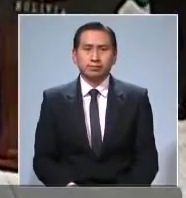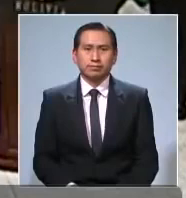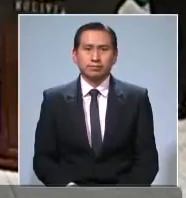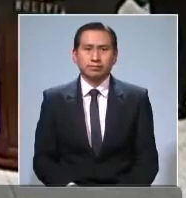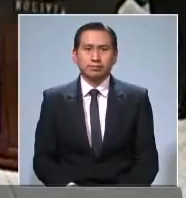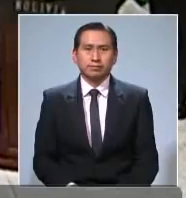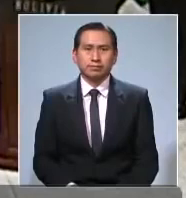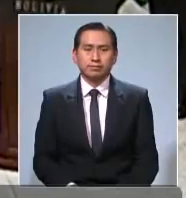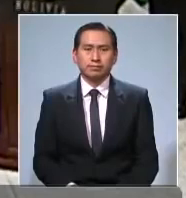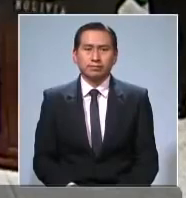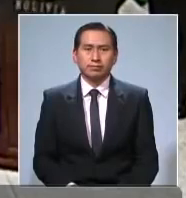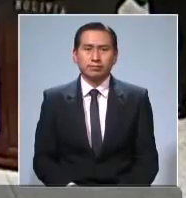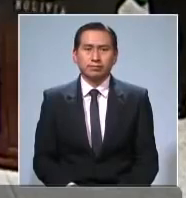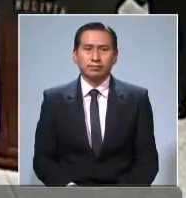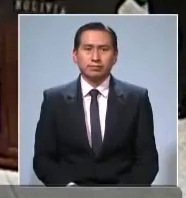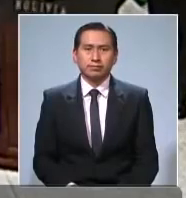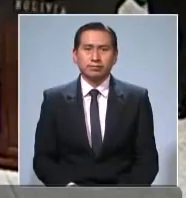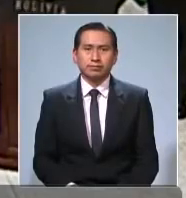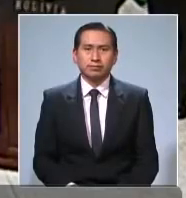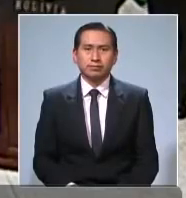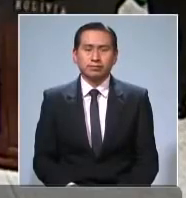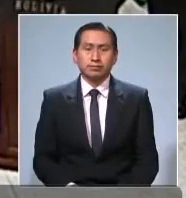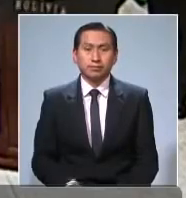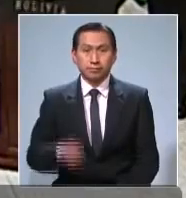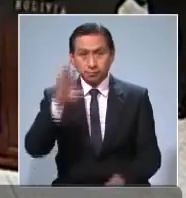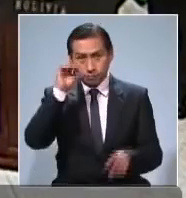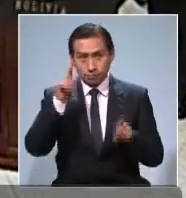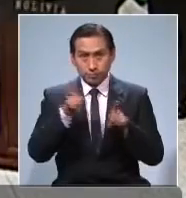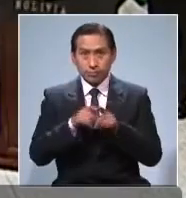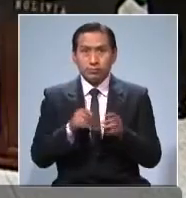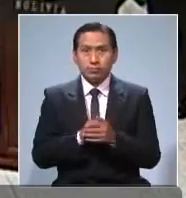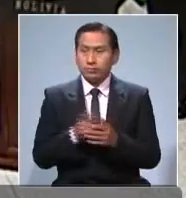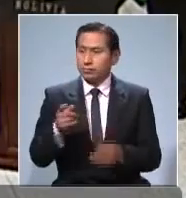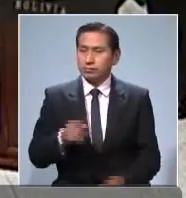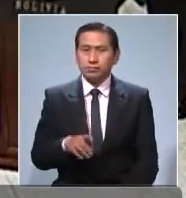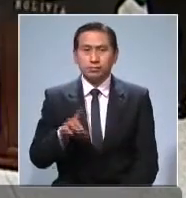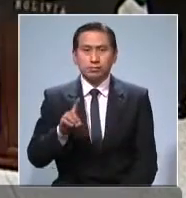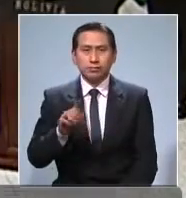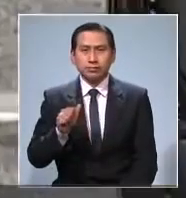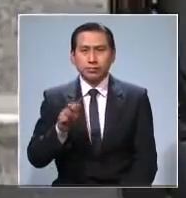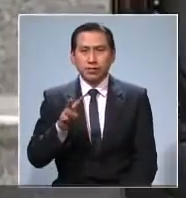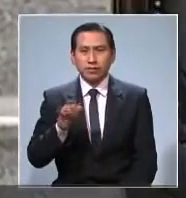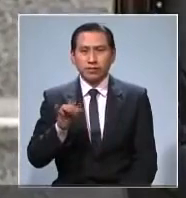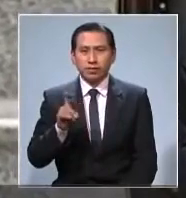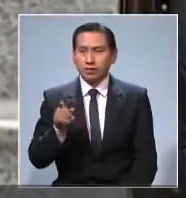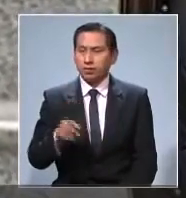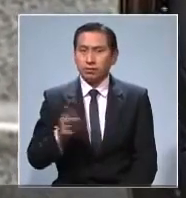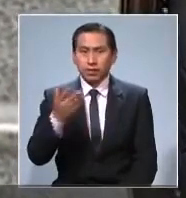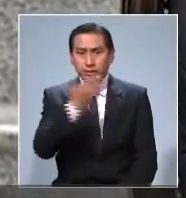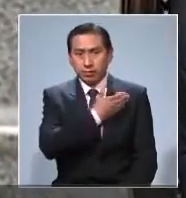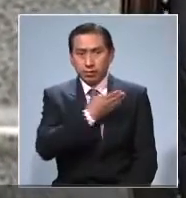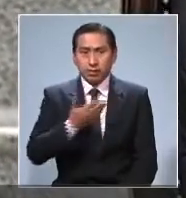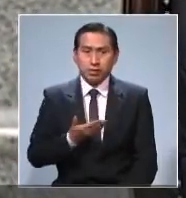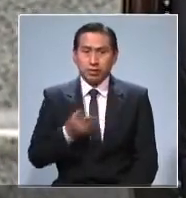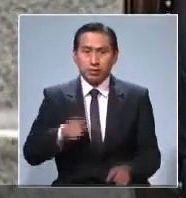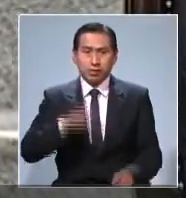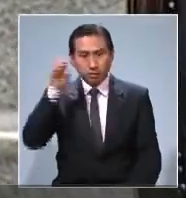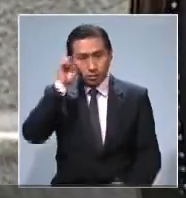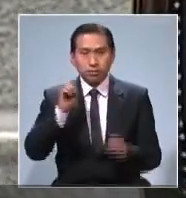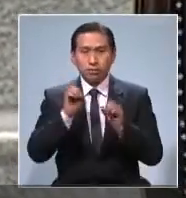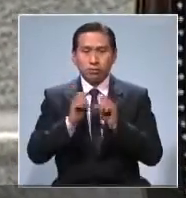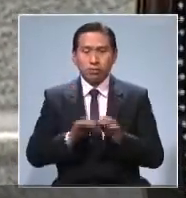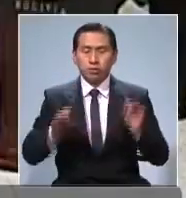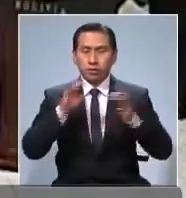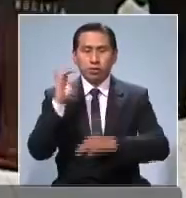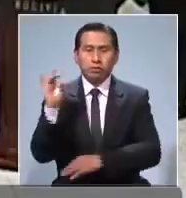Hermano David Choquehuanca, vicepresidente del Estado Plurinacional de